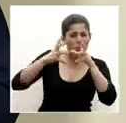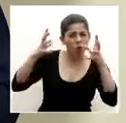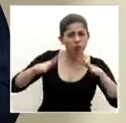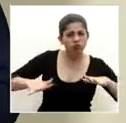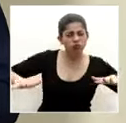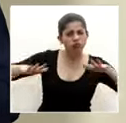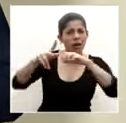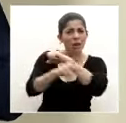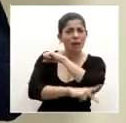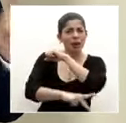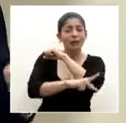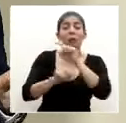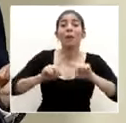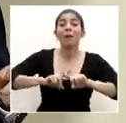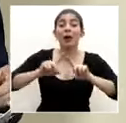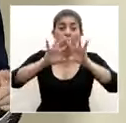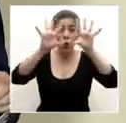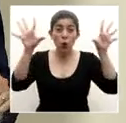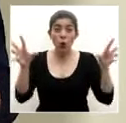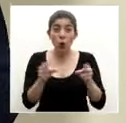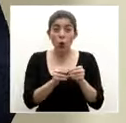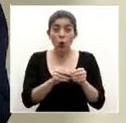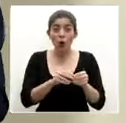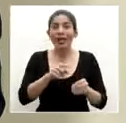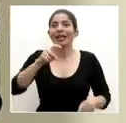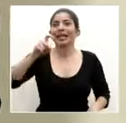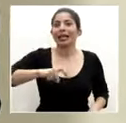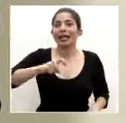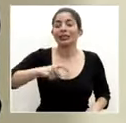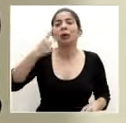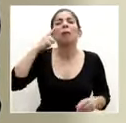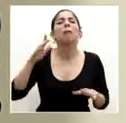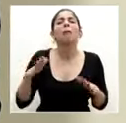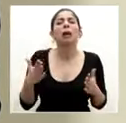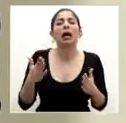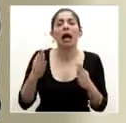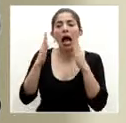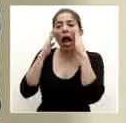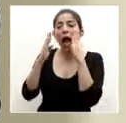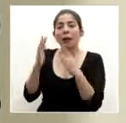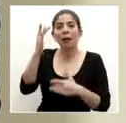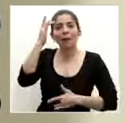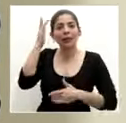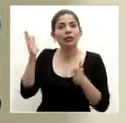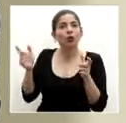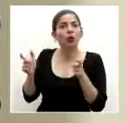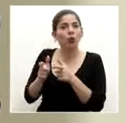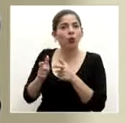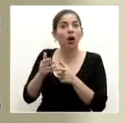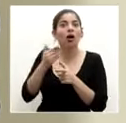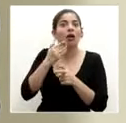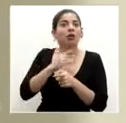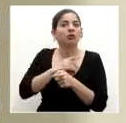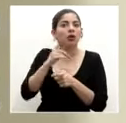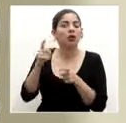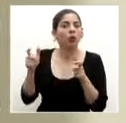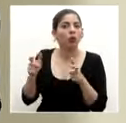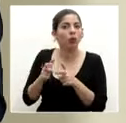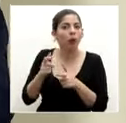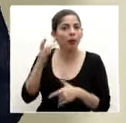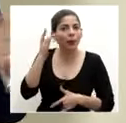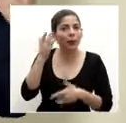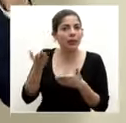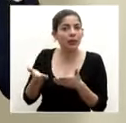país. Pero todo eso es necesario para atender pocos pacientes. Gracias a Dios son pocos